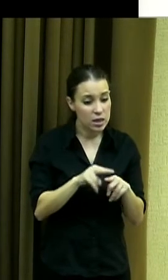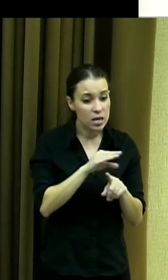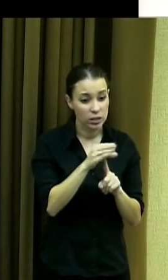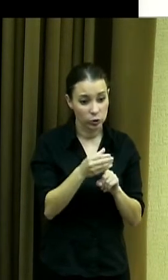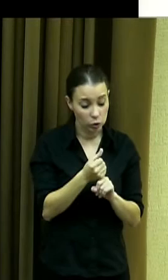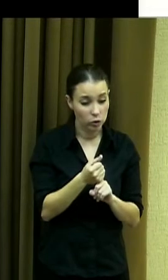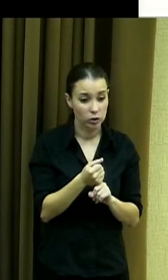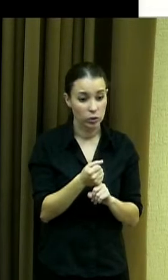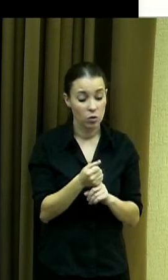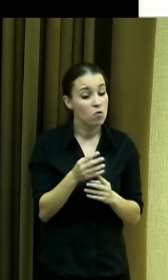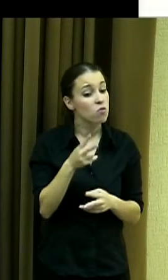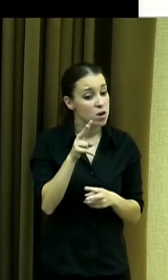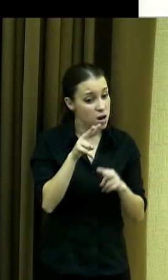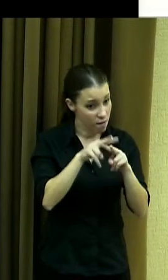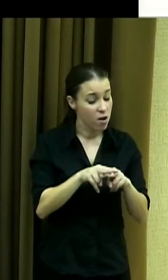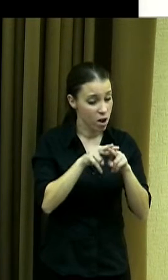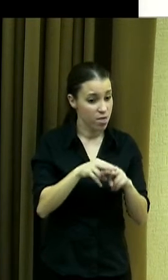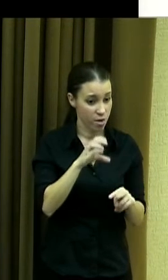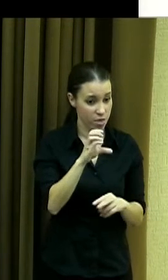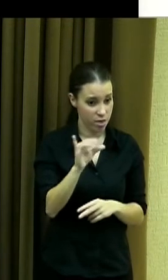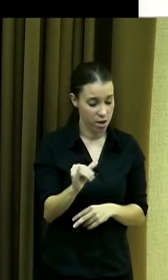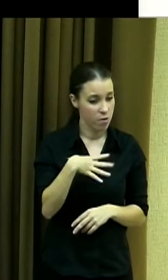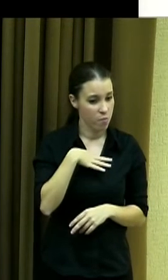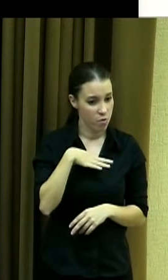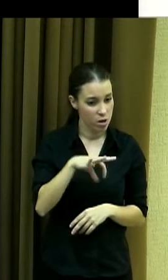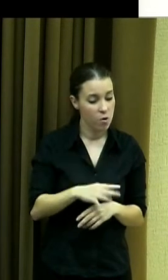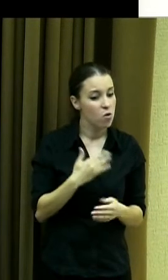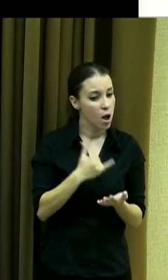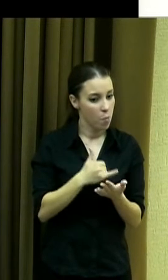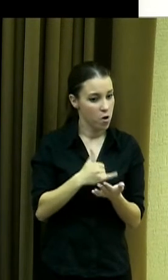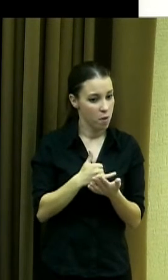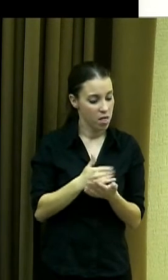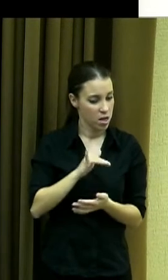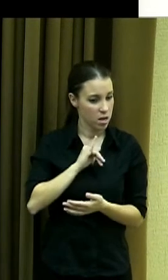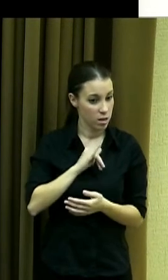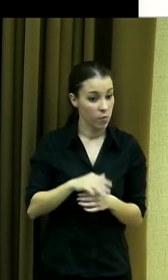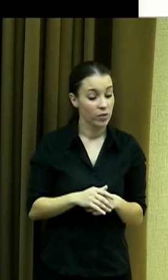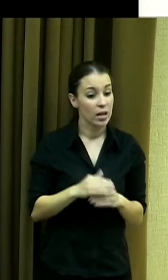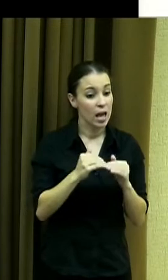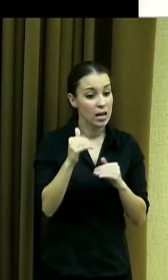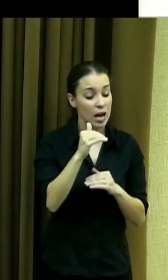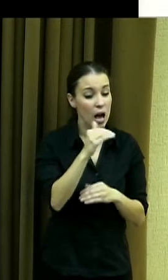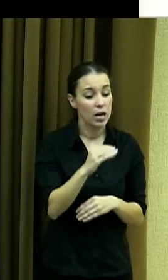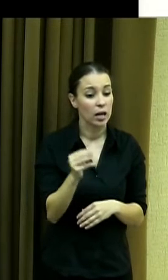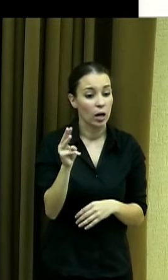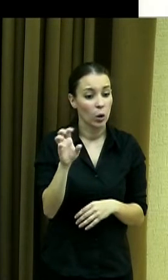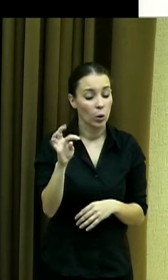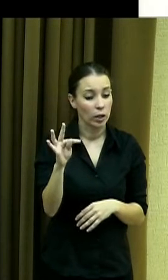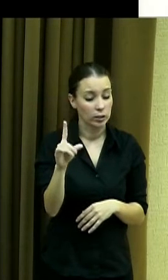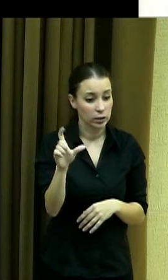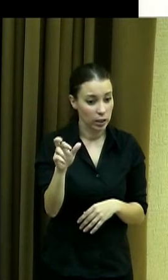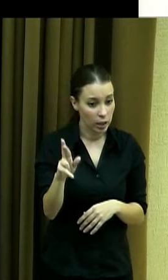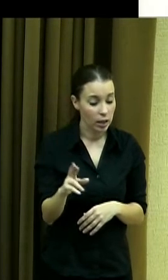hacer una valoración del CI, con las pruebas de las que disponemos. Las escalas Wechsler y las de Kaufman,